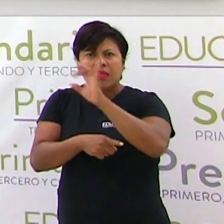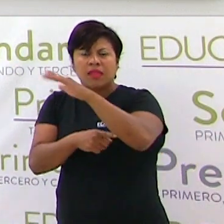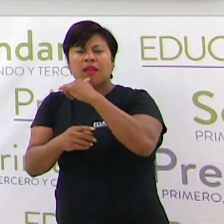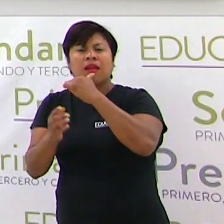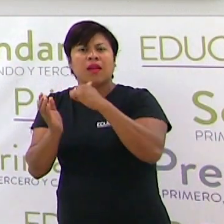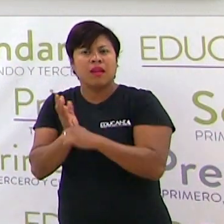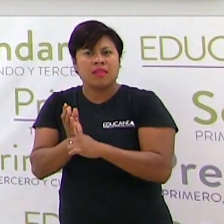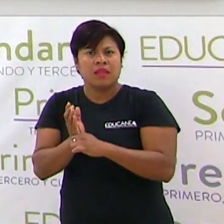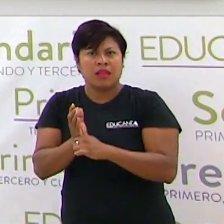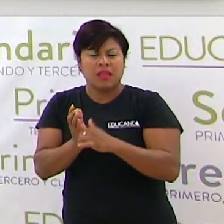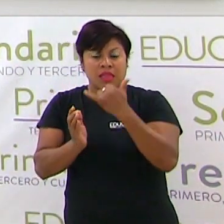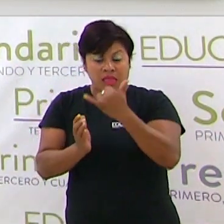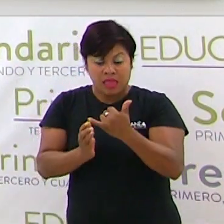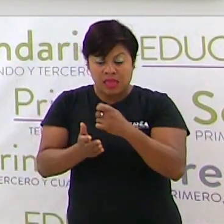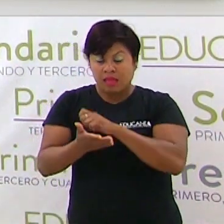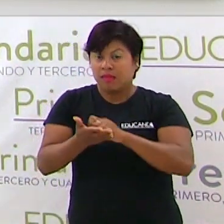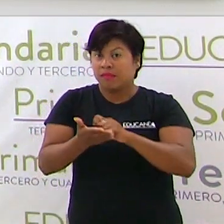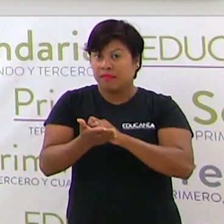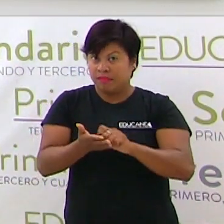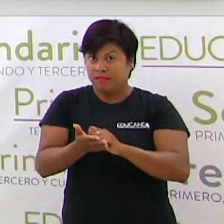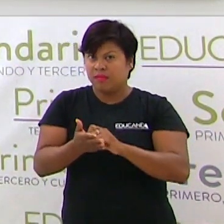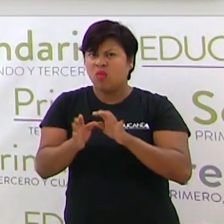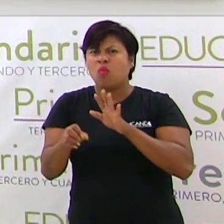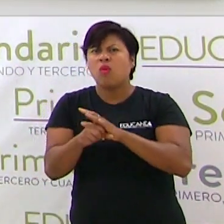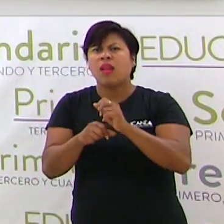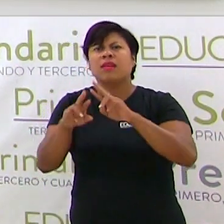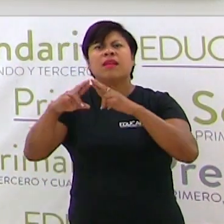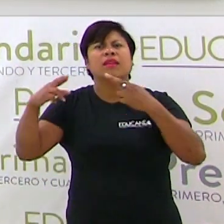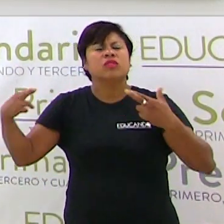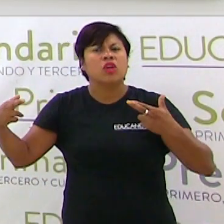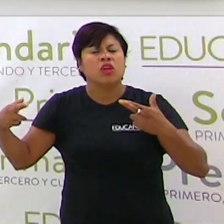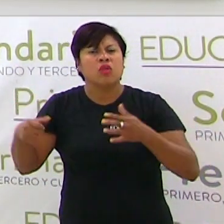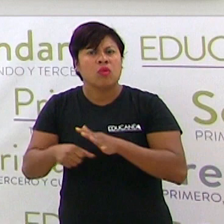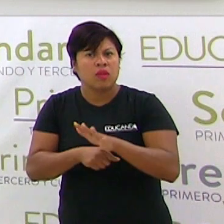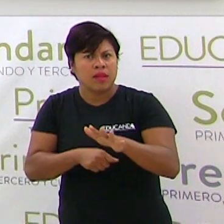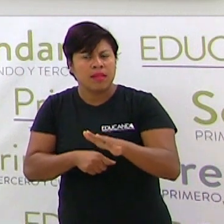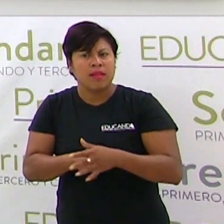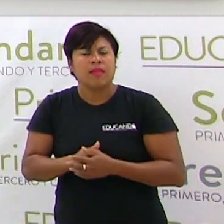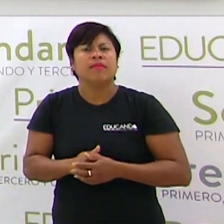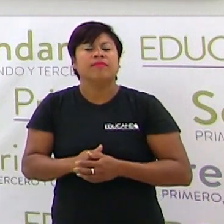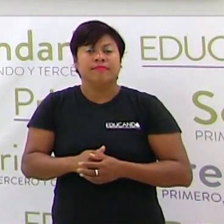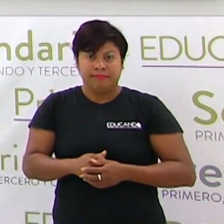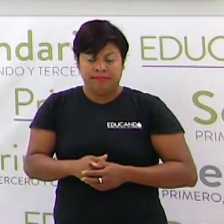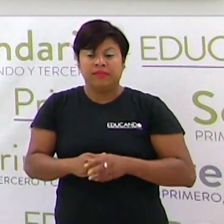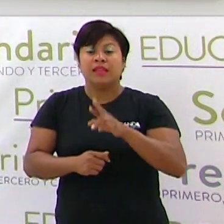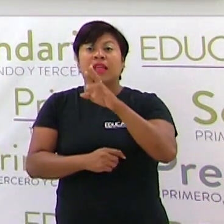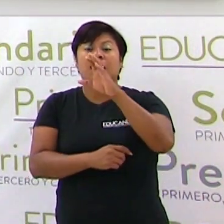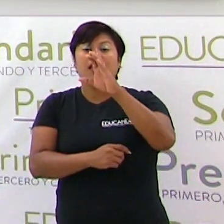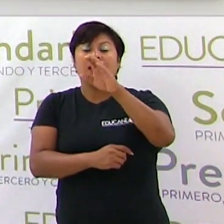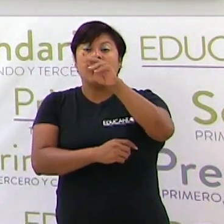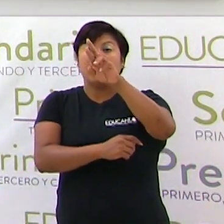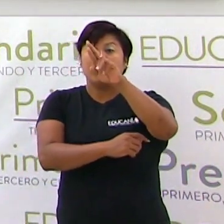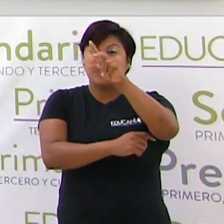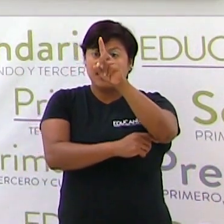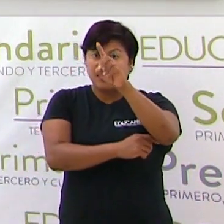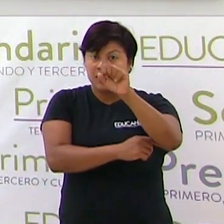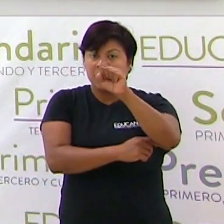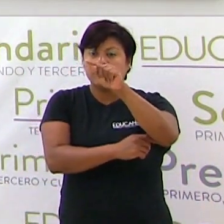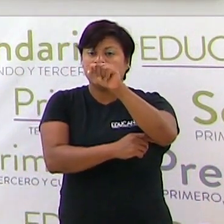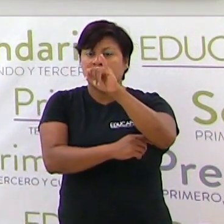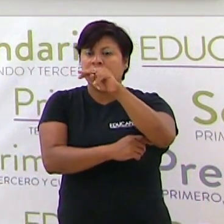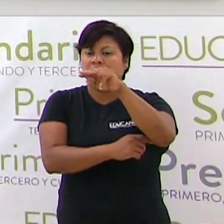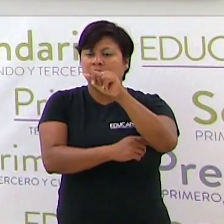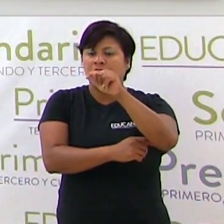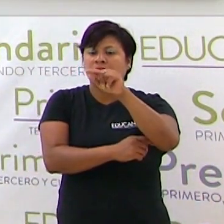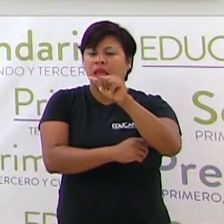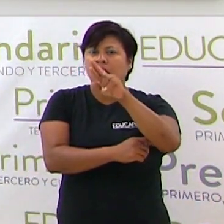y remitente. ¿Quién es el destinatario? Es a quien va destinada la carta. Ese